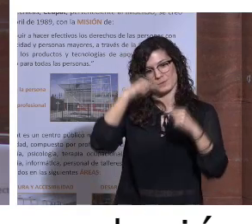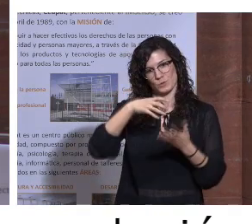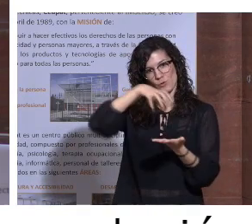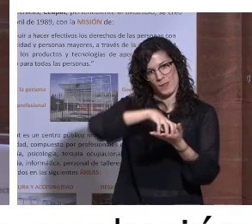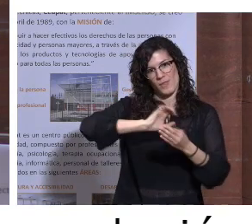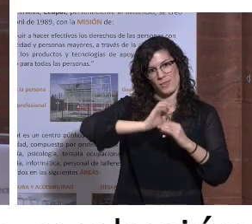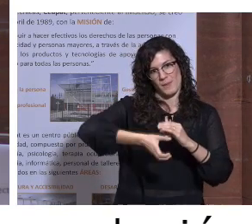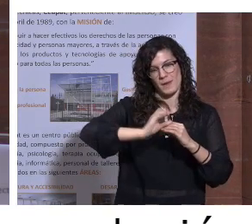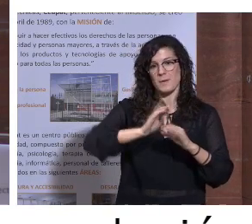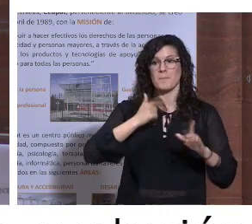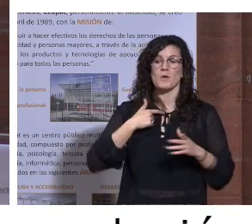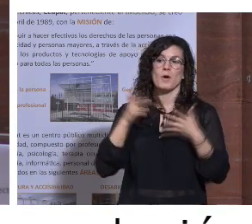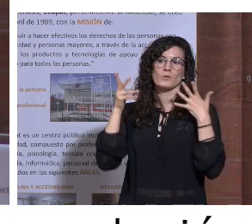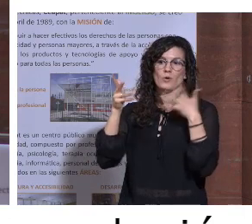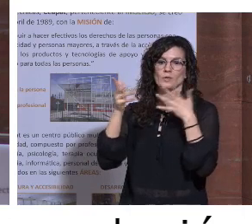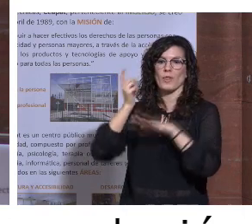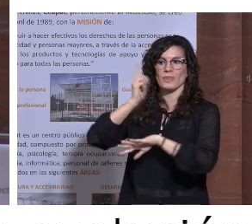director que lo haga.